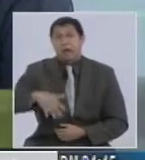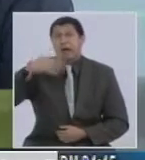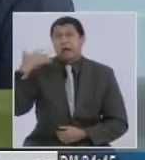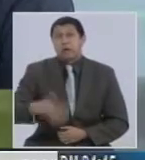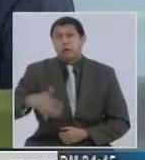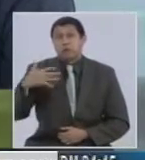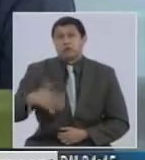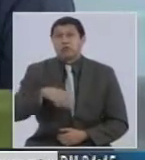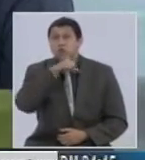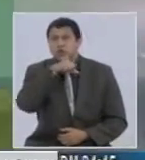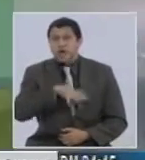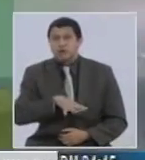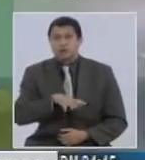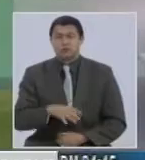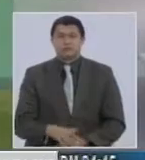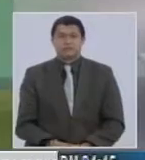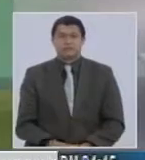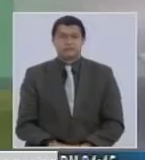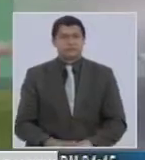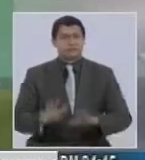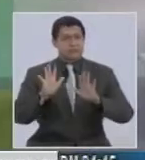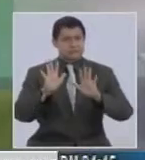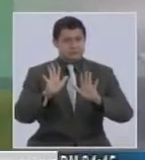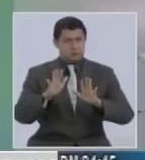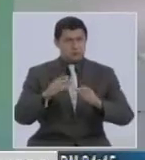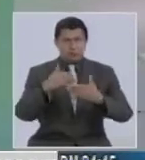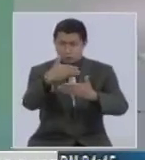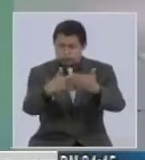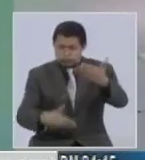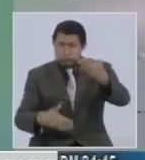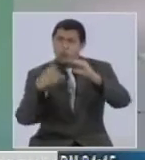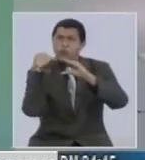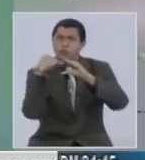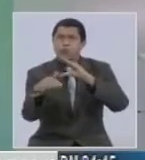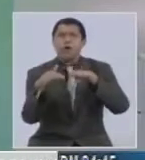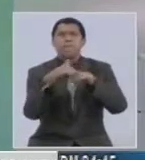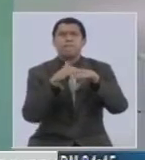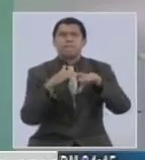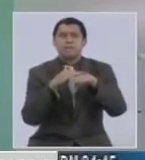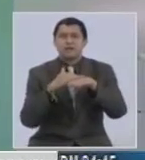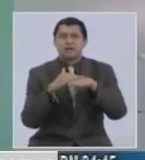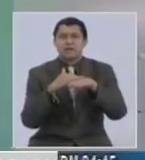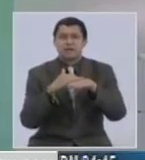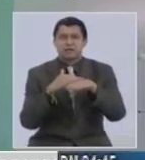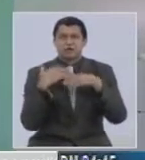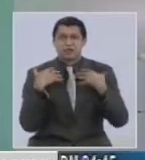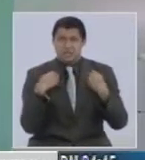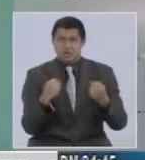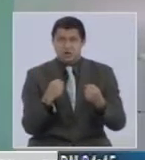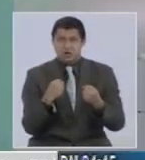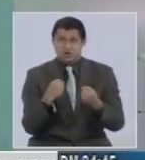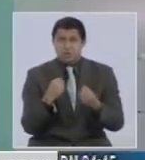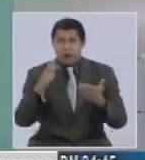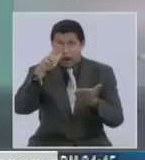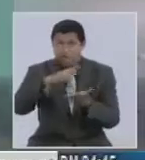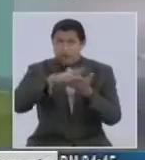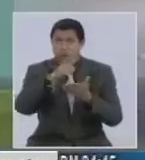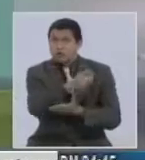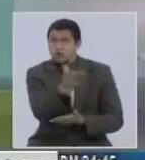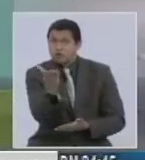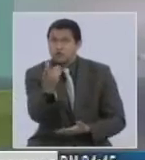de la historia. Ya han hecho comunicados al ministerio para la aprobación de